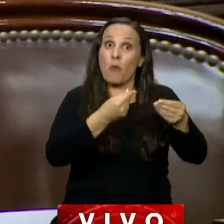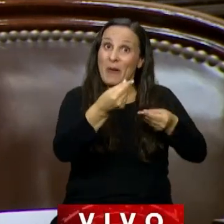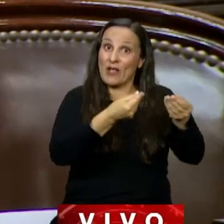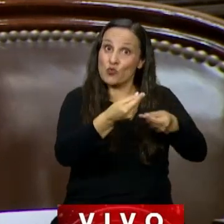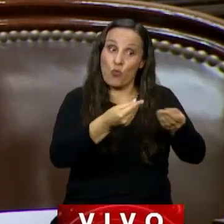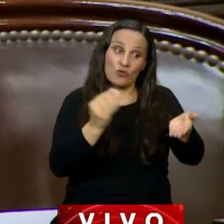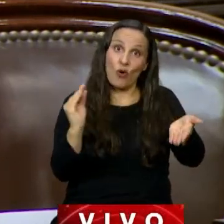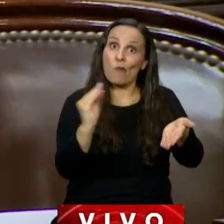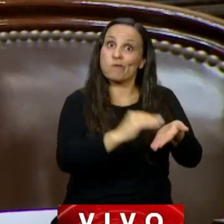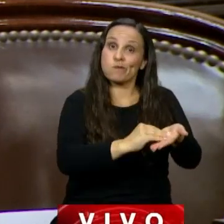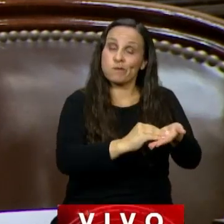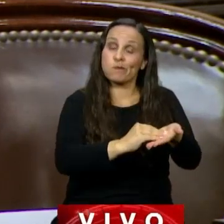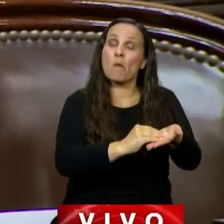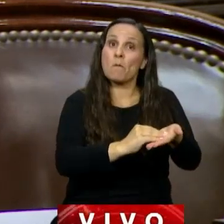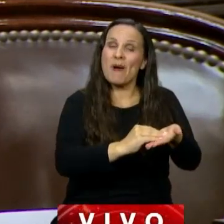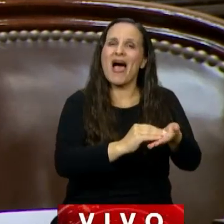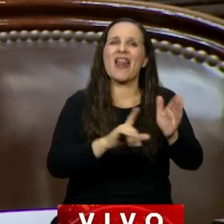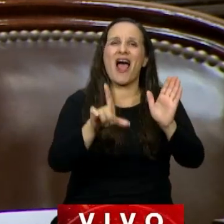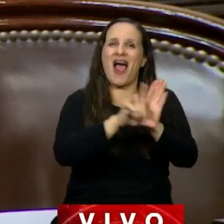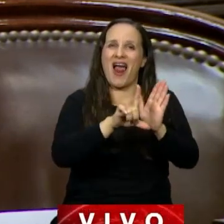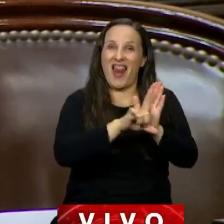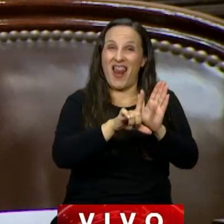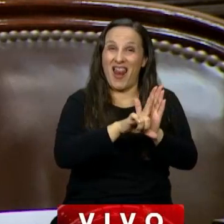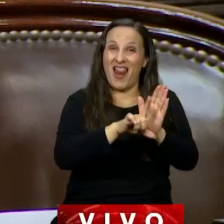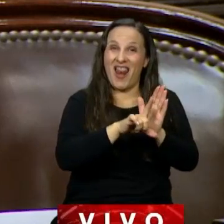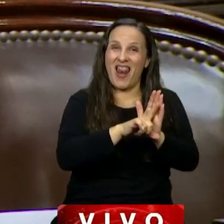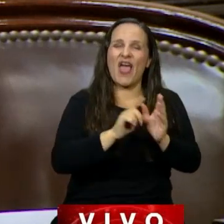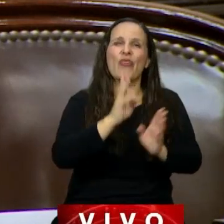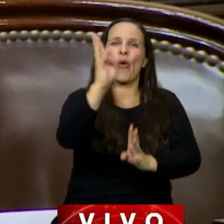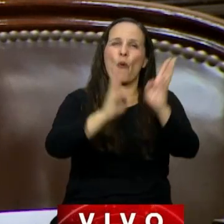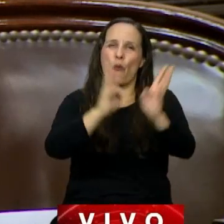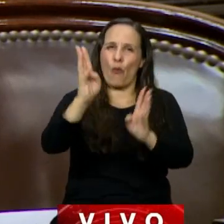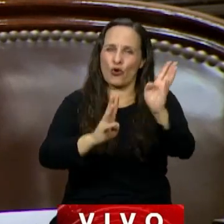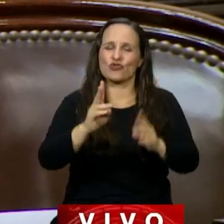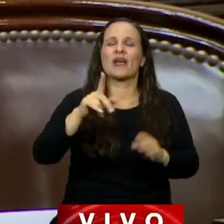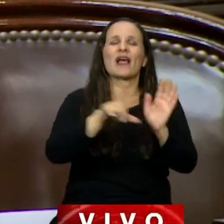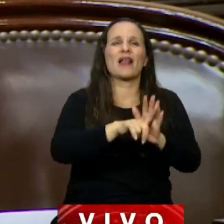presupuesto para la Ley de Mantenimiento de los Bosques Nativos. La Ley